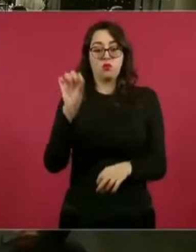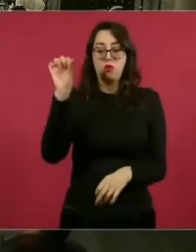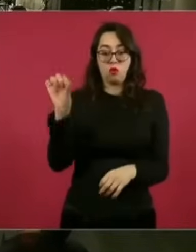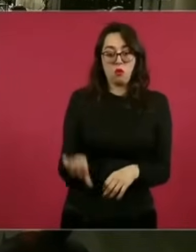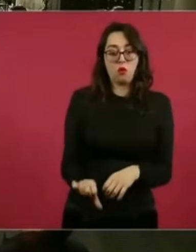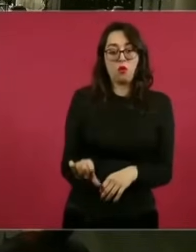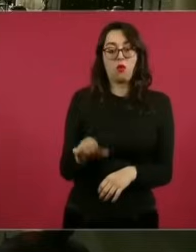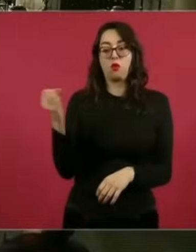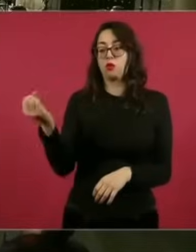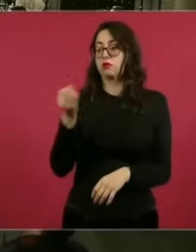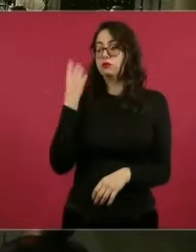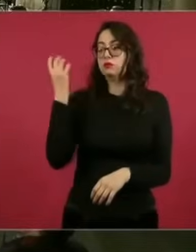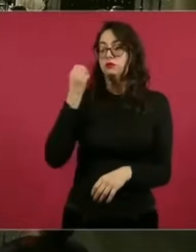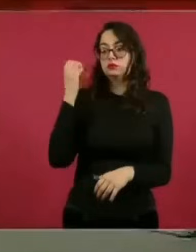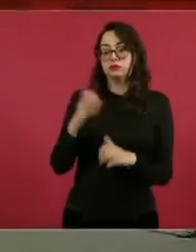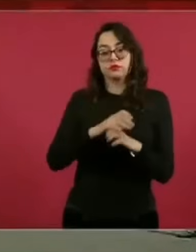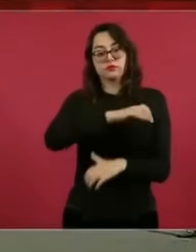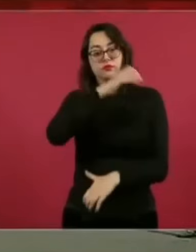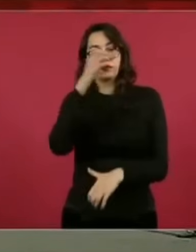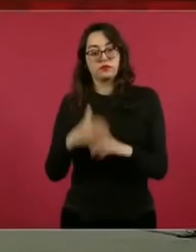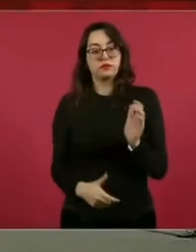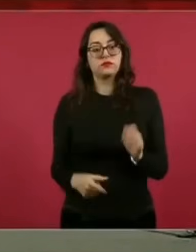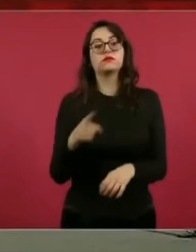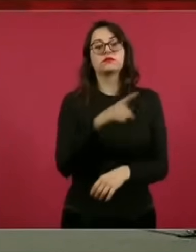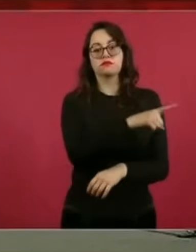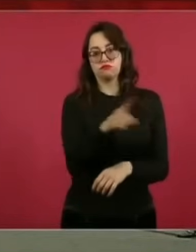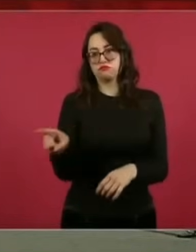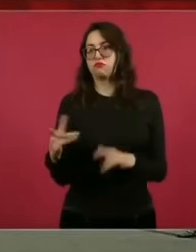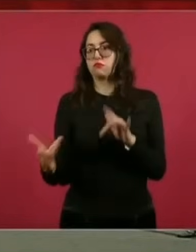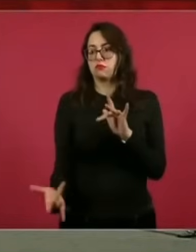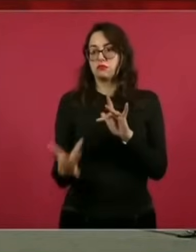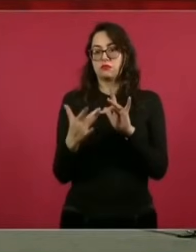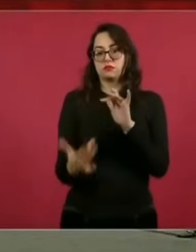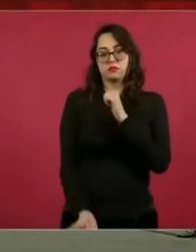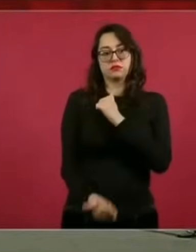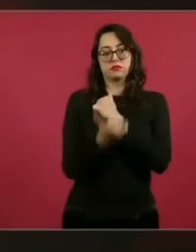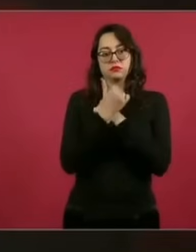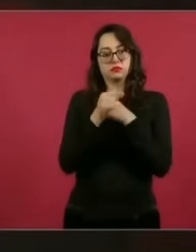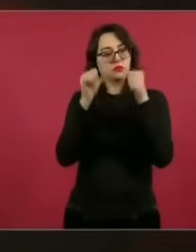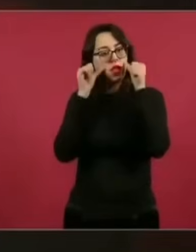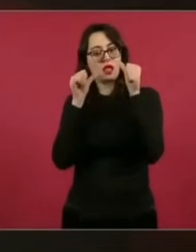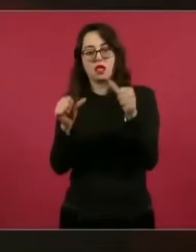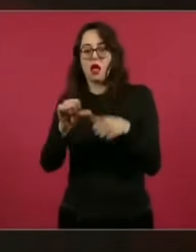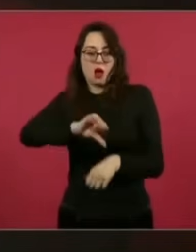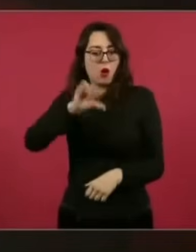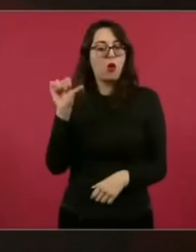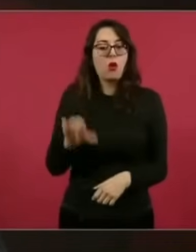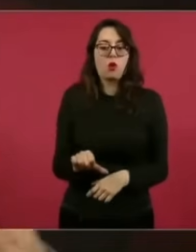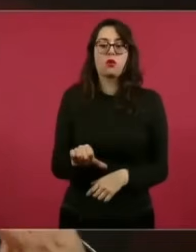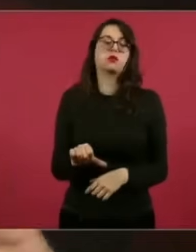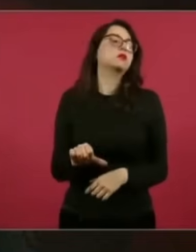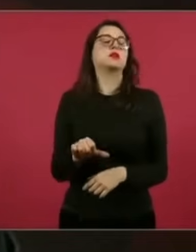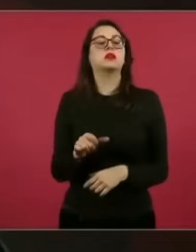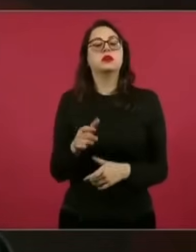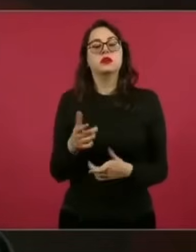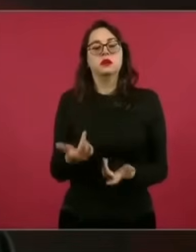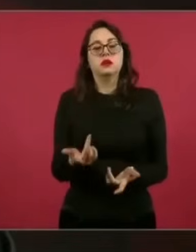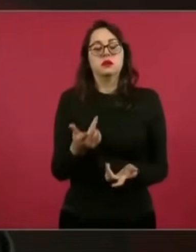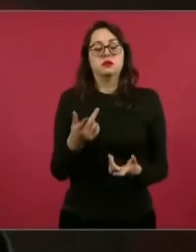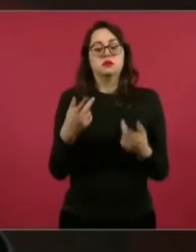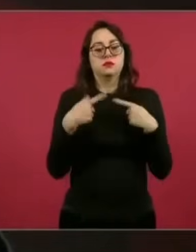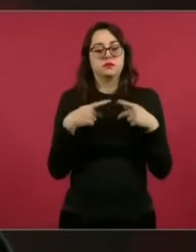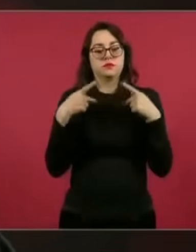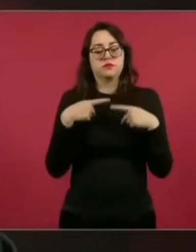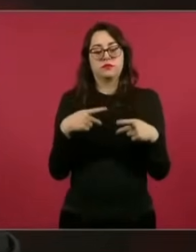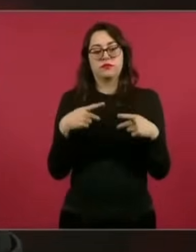concluir esta conferencia y podemos atenderlos, no solamente a las personas,